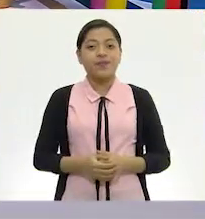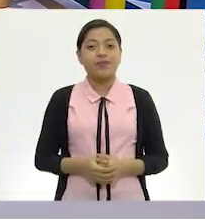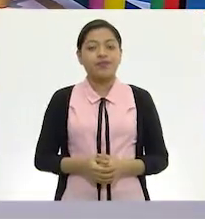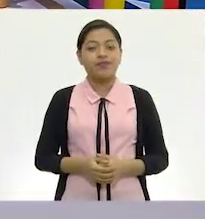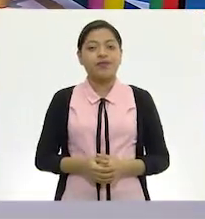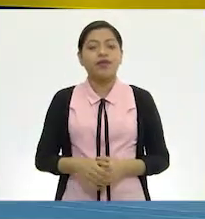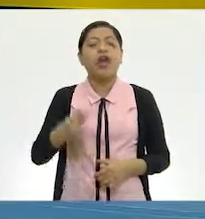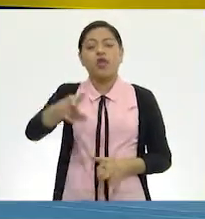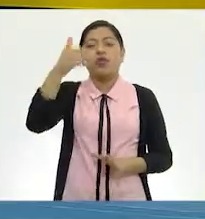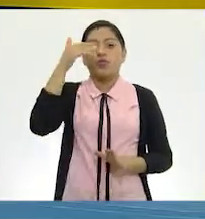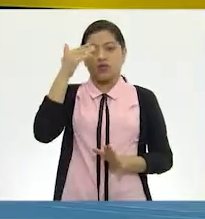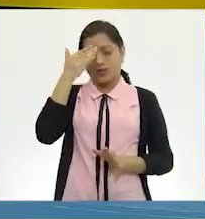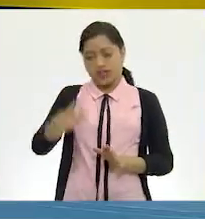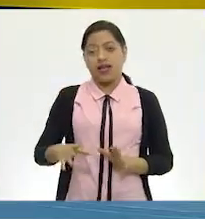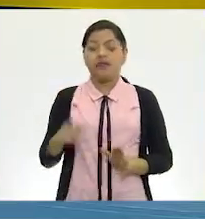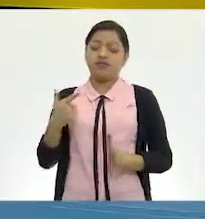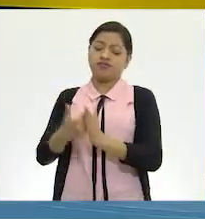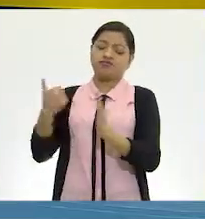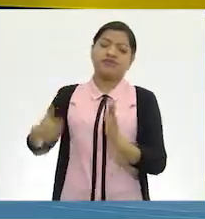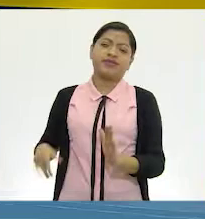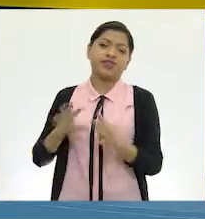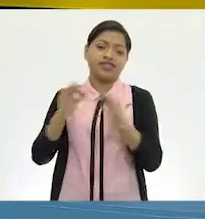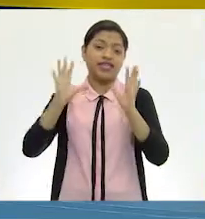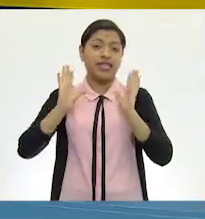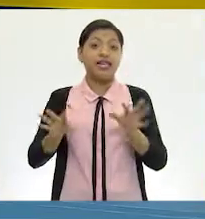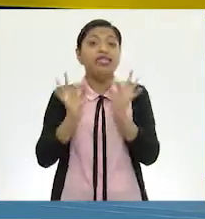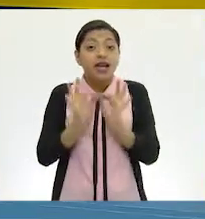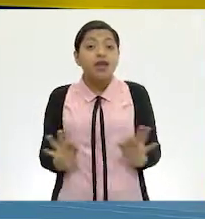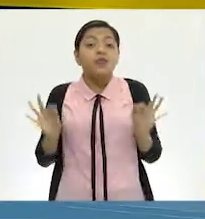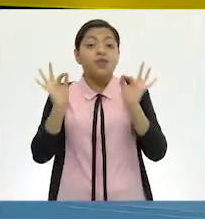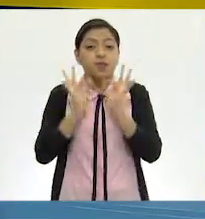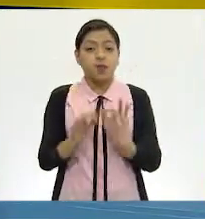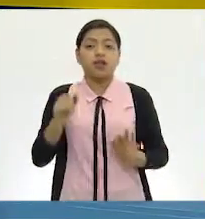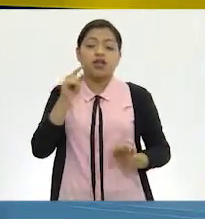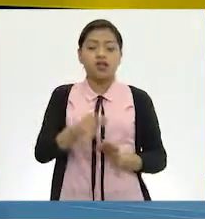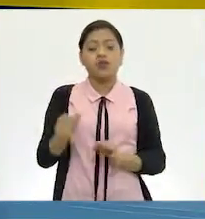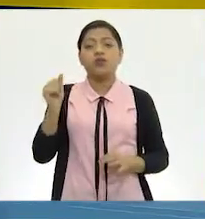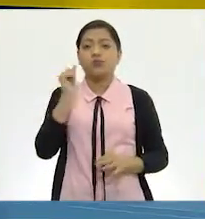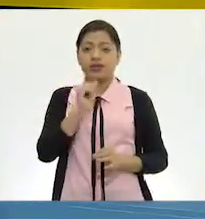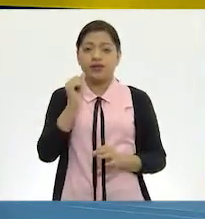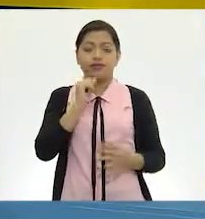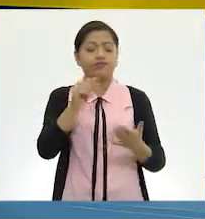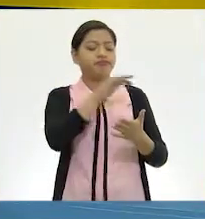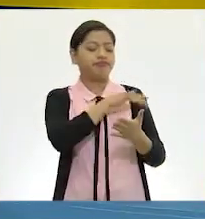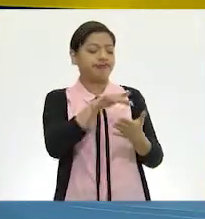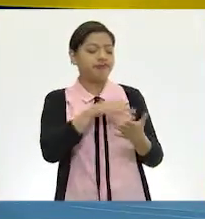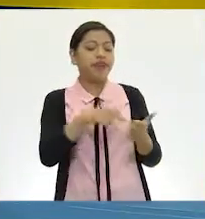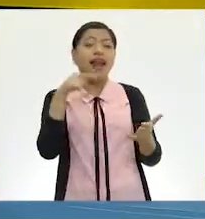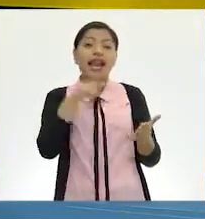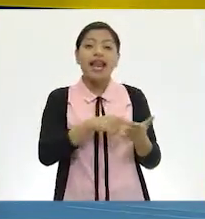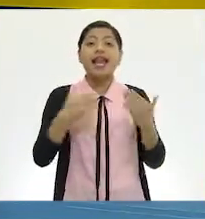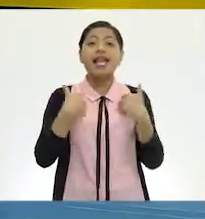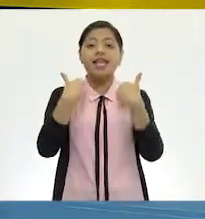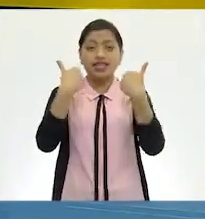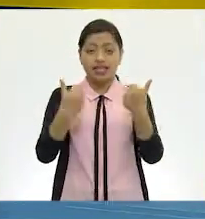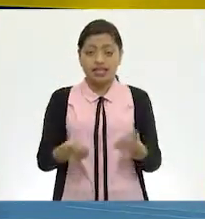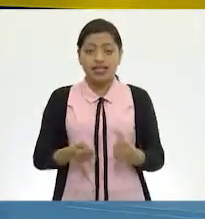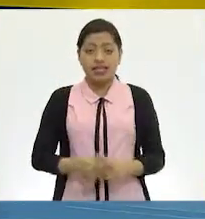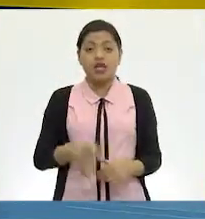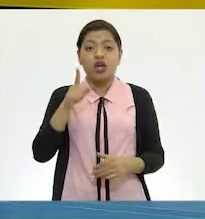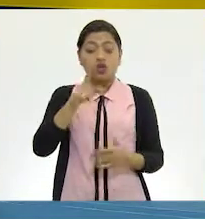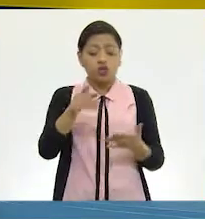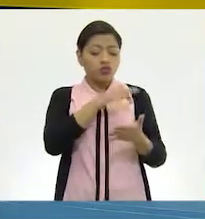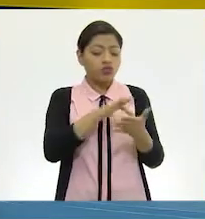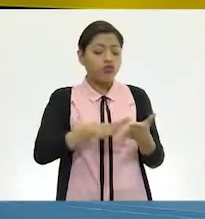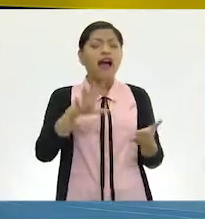Entonces, como vimos, como hemos estado viendo, es muy importante que siempre regresemos al texto. Es ahí donde vamos a encontrar